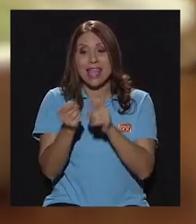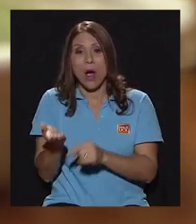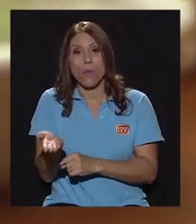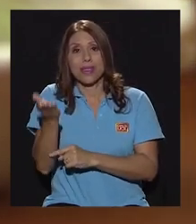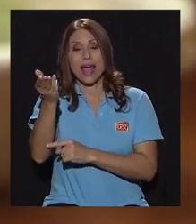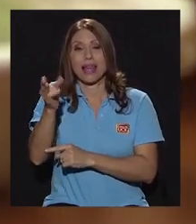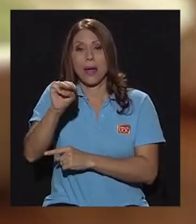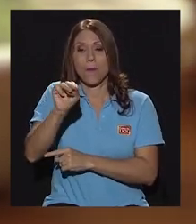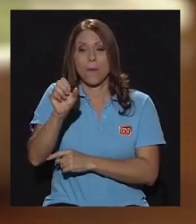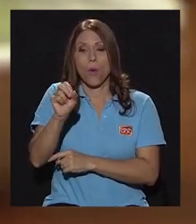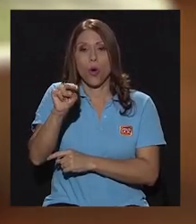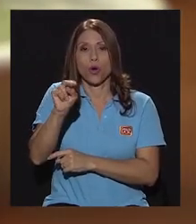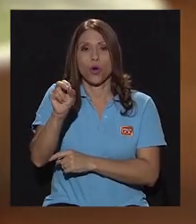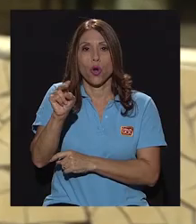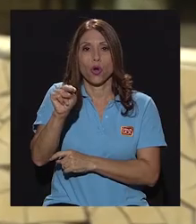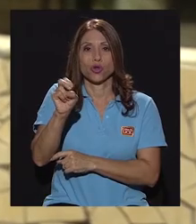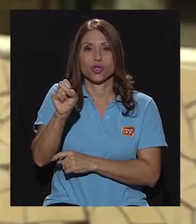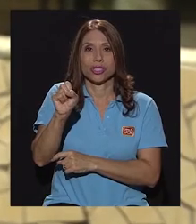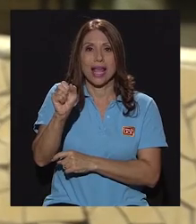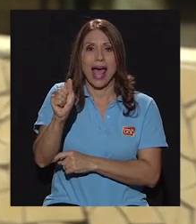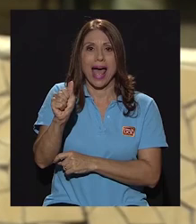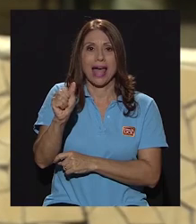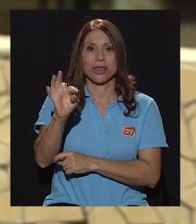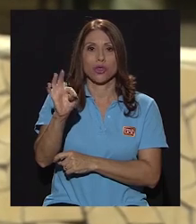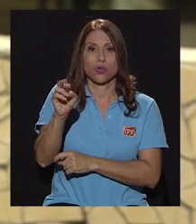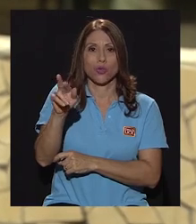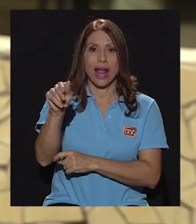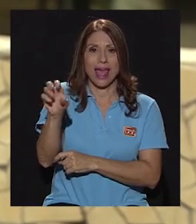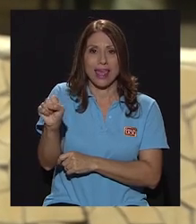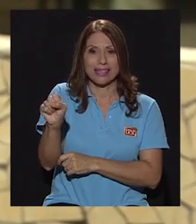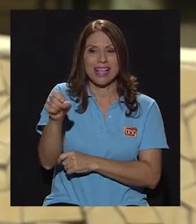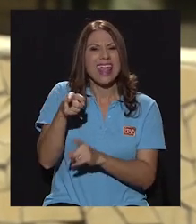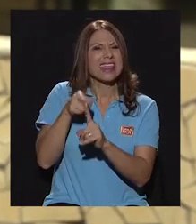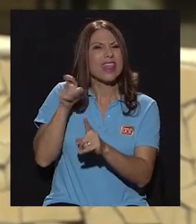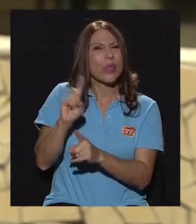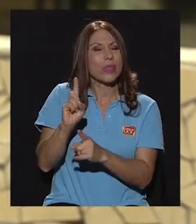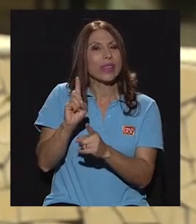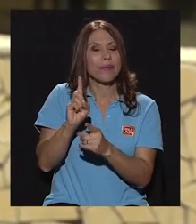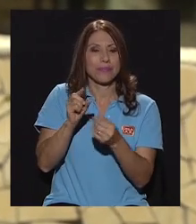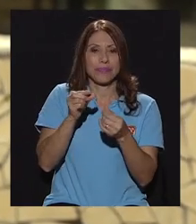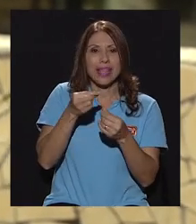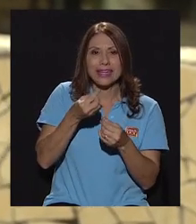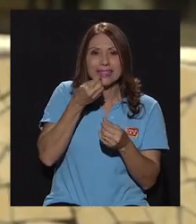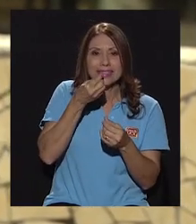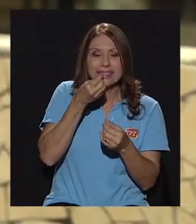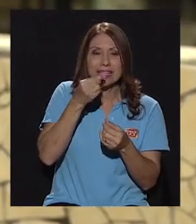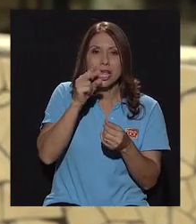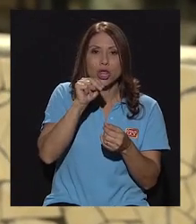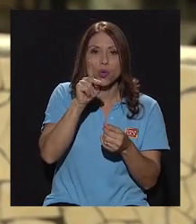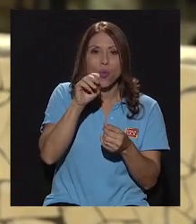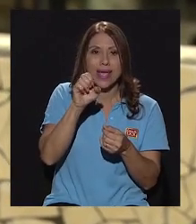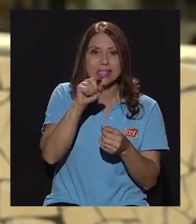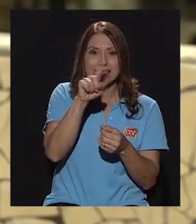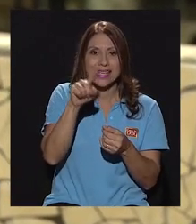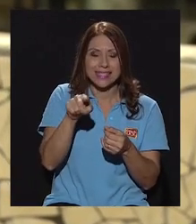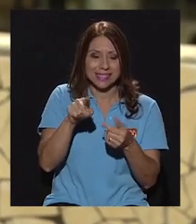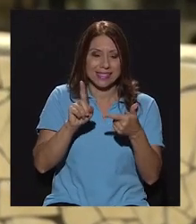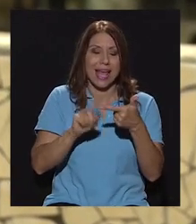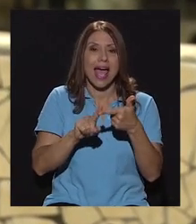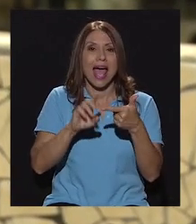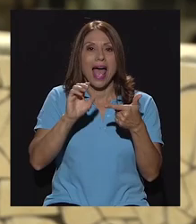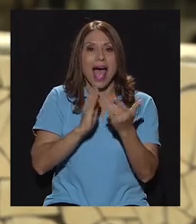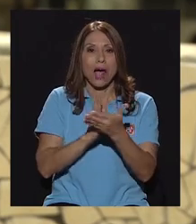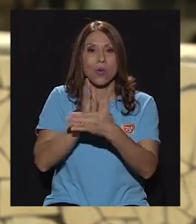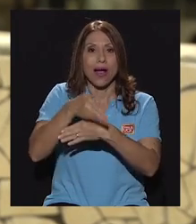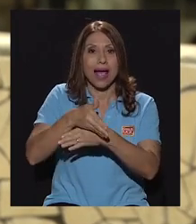podrían provenir de alimentos como las nueces o el aguacate. Sin embargo, al ser grasas, hay que vigilar